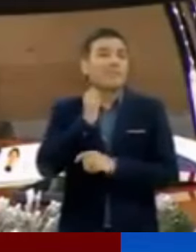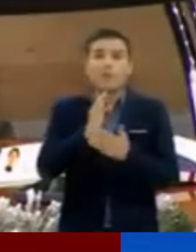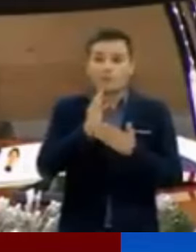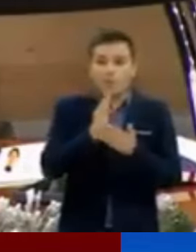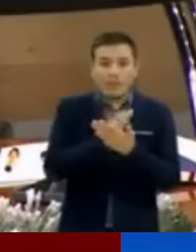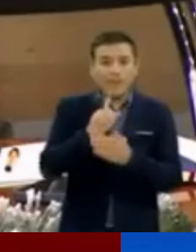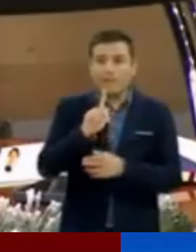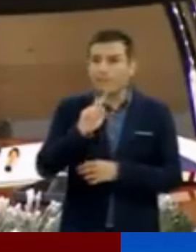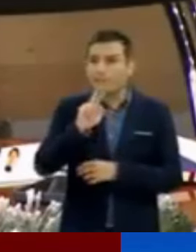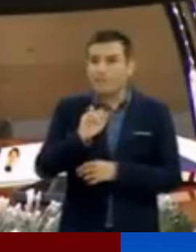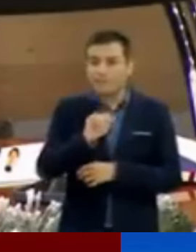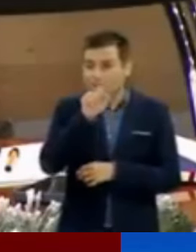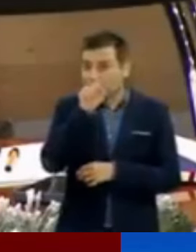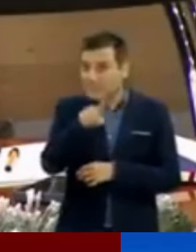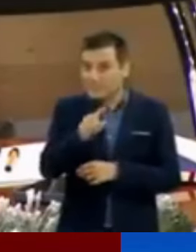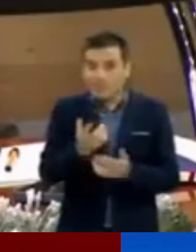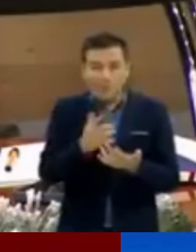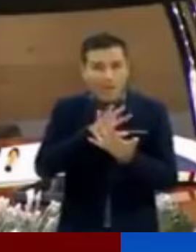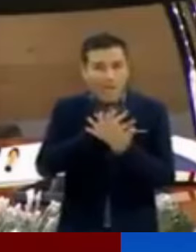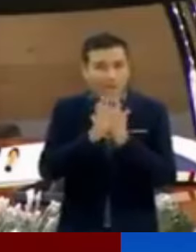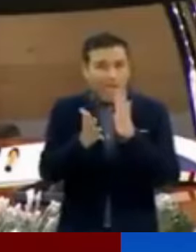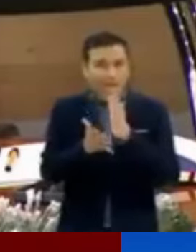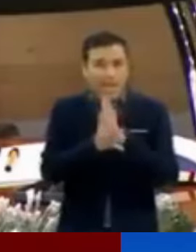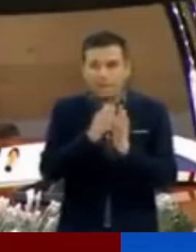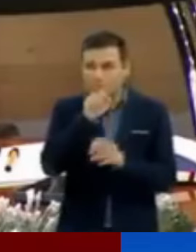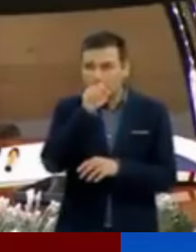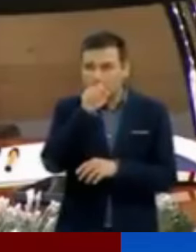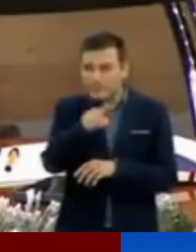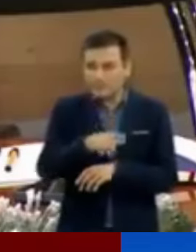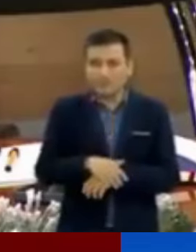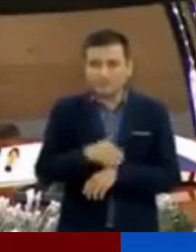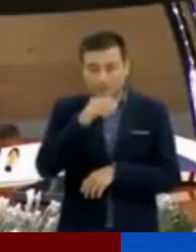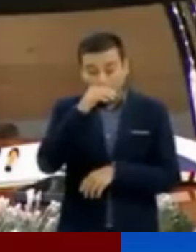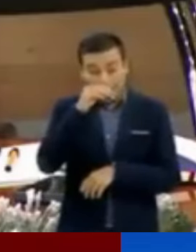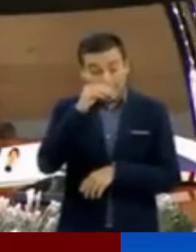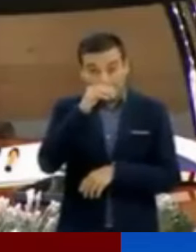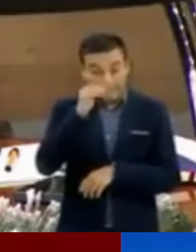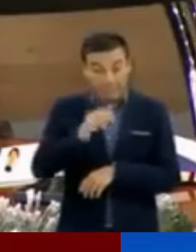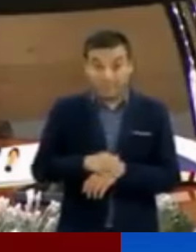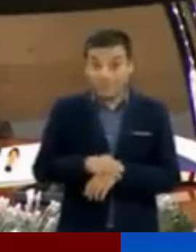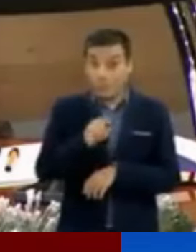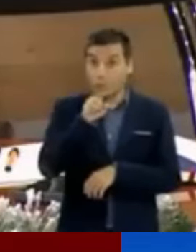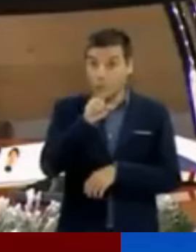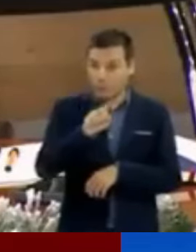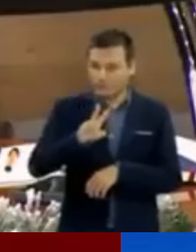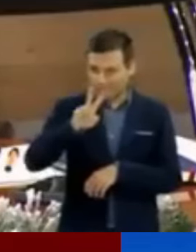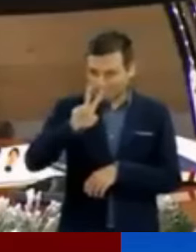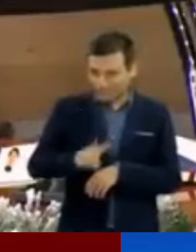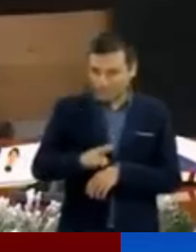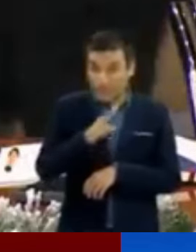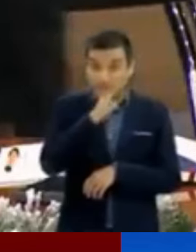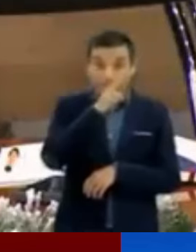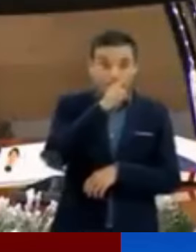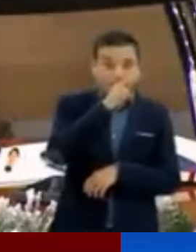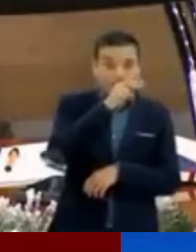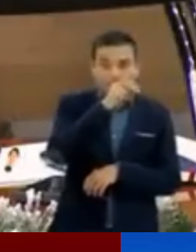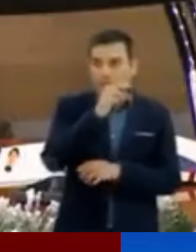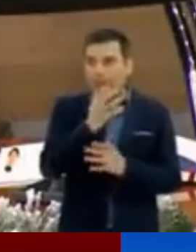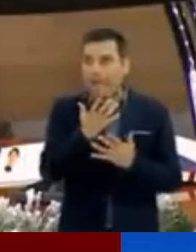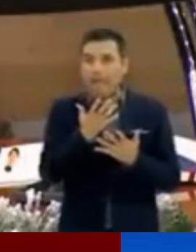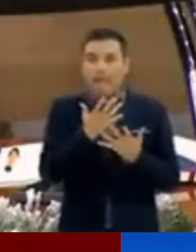PRI. Y por cierto, si tan preocupados realmente estuvieran por todas